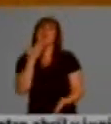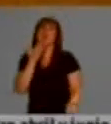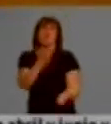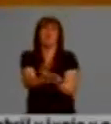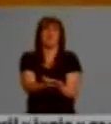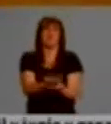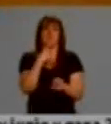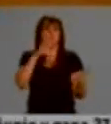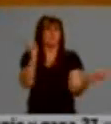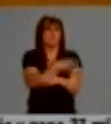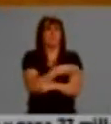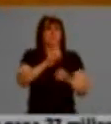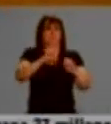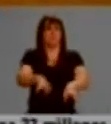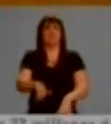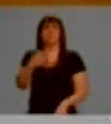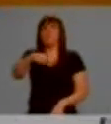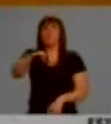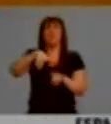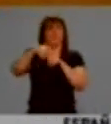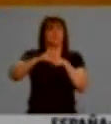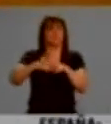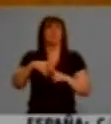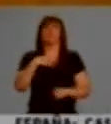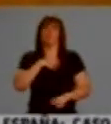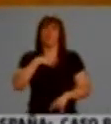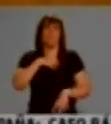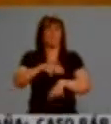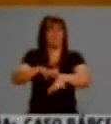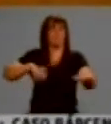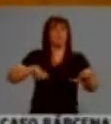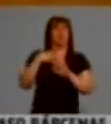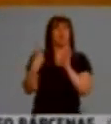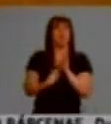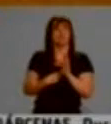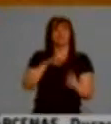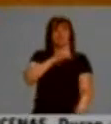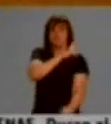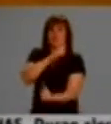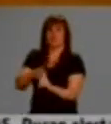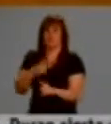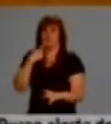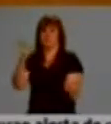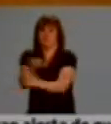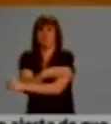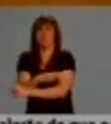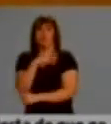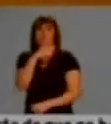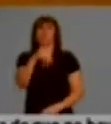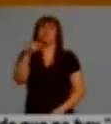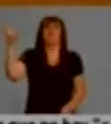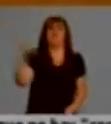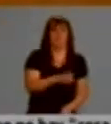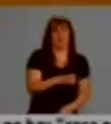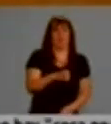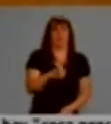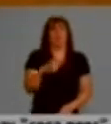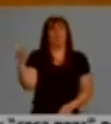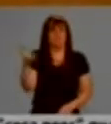censura, único instrumento que no puede vetar la mayoría absoluta para que usted se digne a venir a la